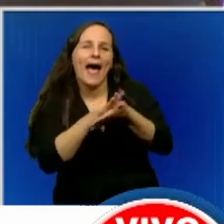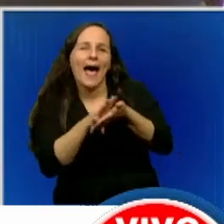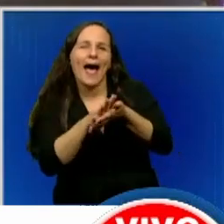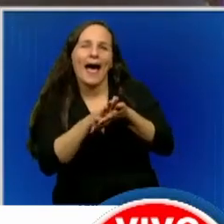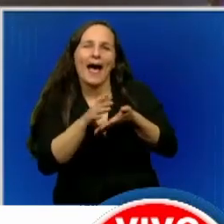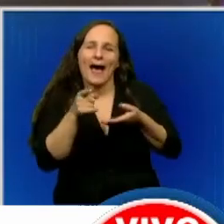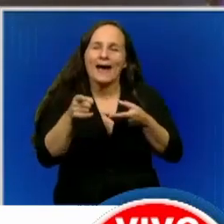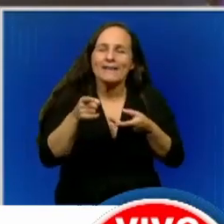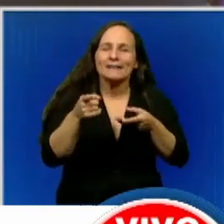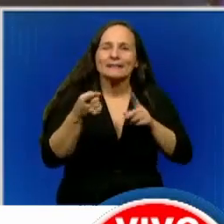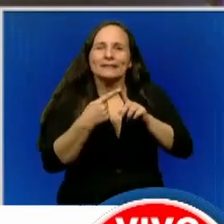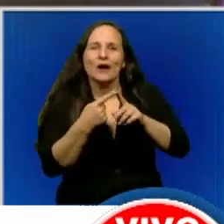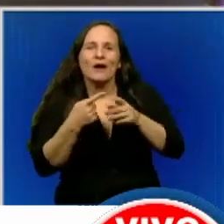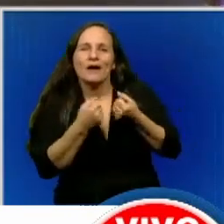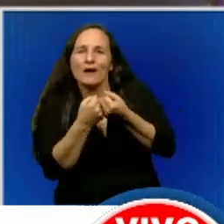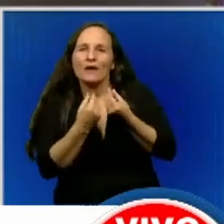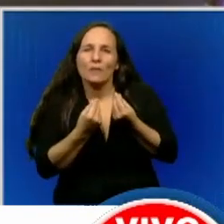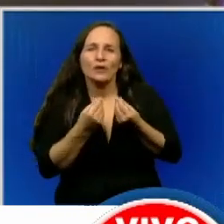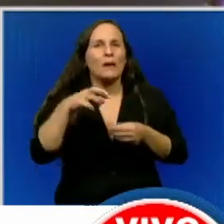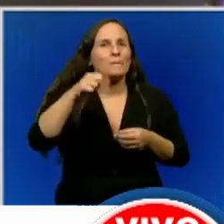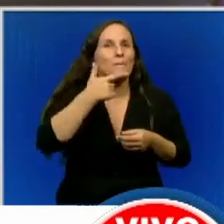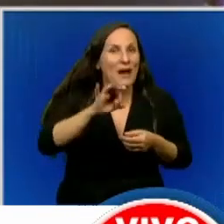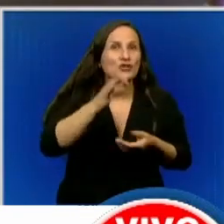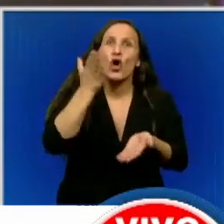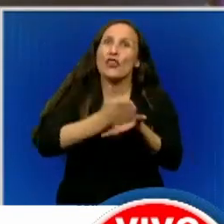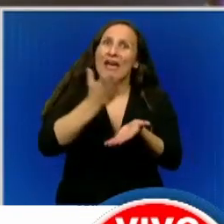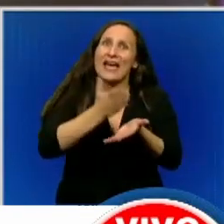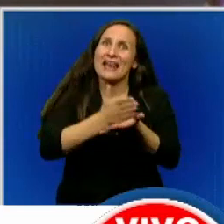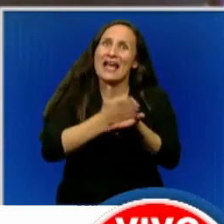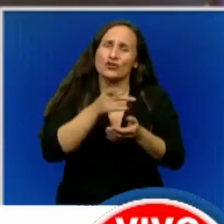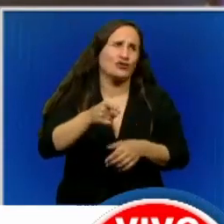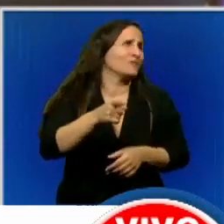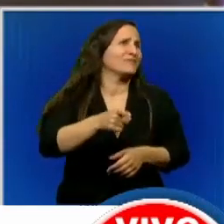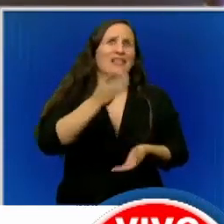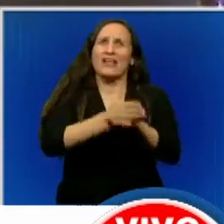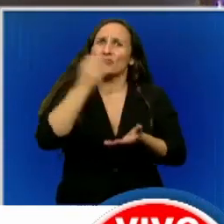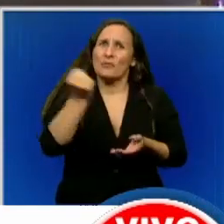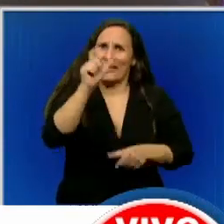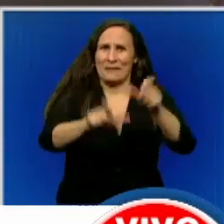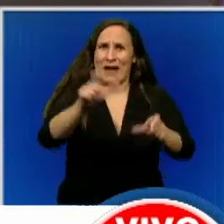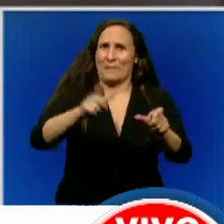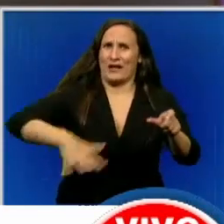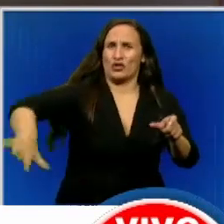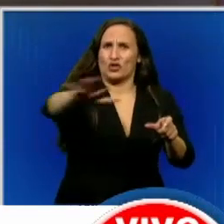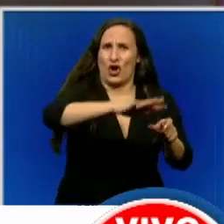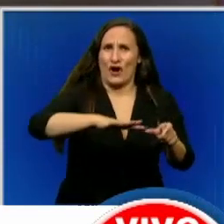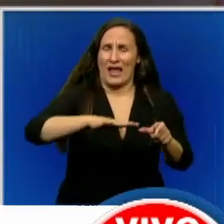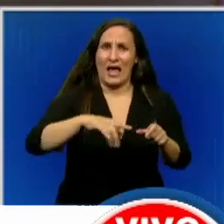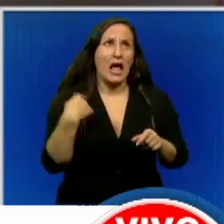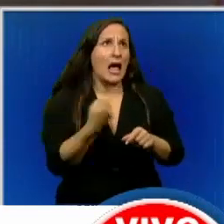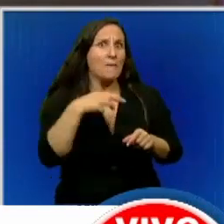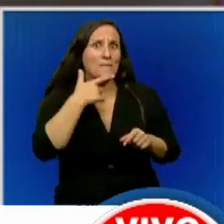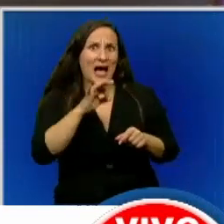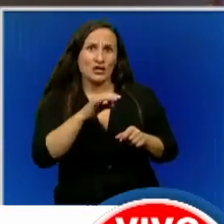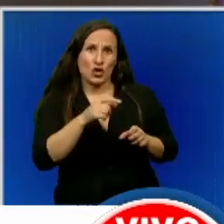de la política, porque las PASO son un derecho y son un derecho poderosísimo para la ciudadanía. Cuando queremos suspender las PASO